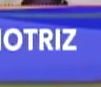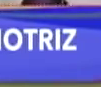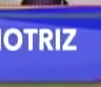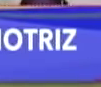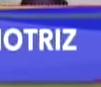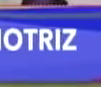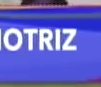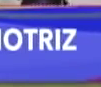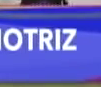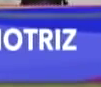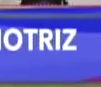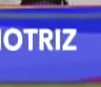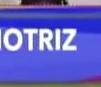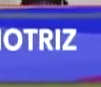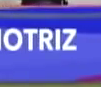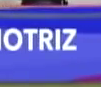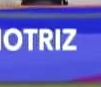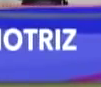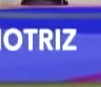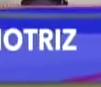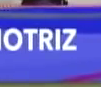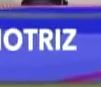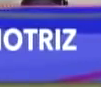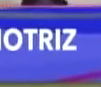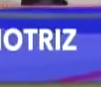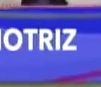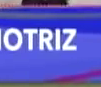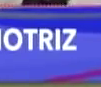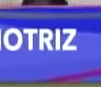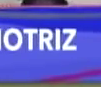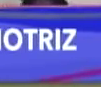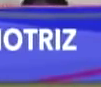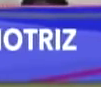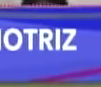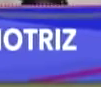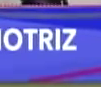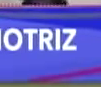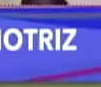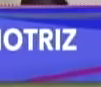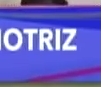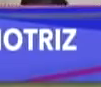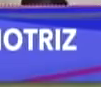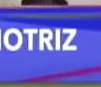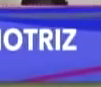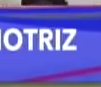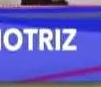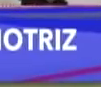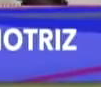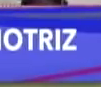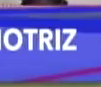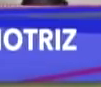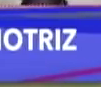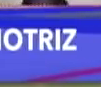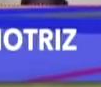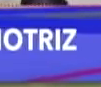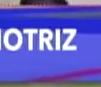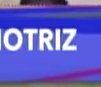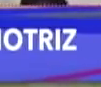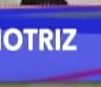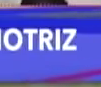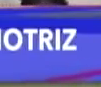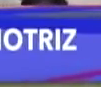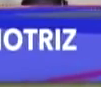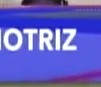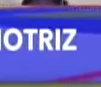todo el equipo trabajando. Hoy voy a lanzar el motor automotriz, un nuevo motor de la agenda económica